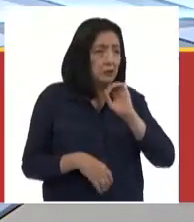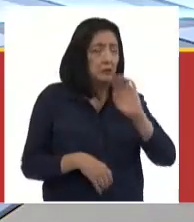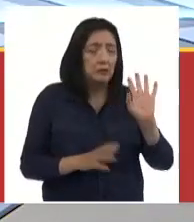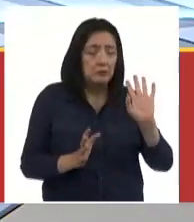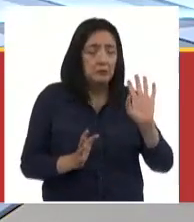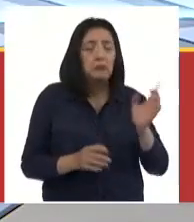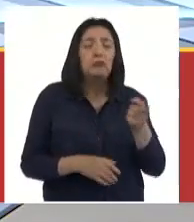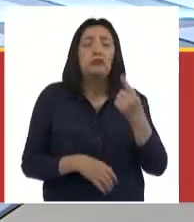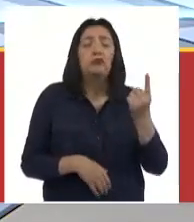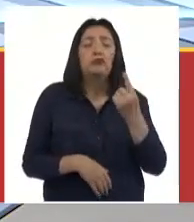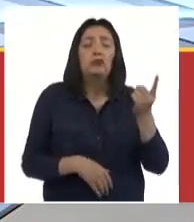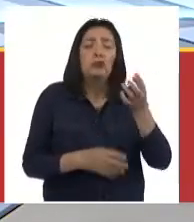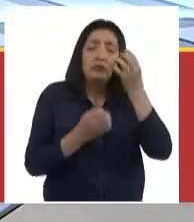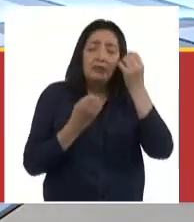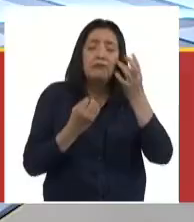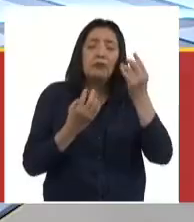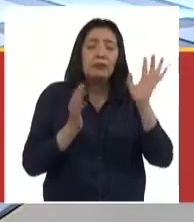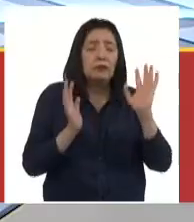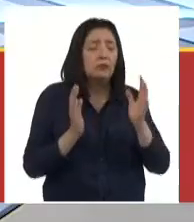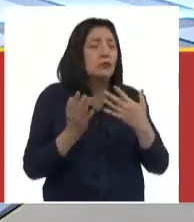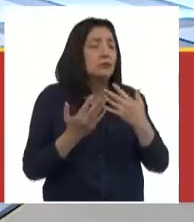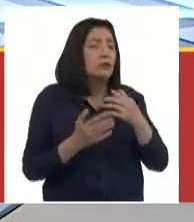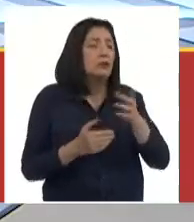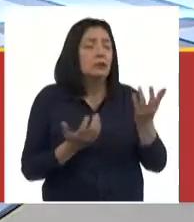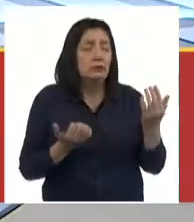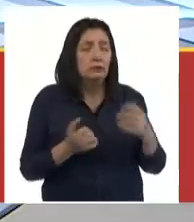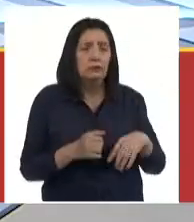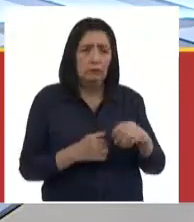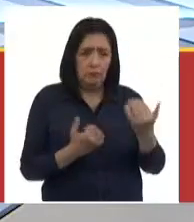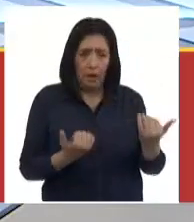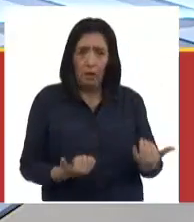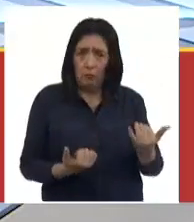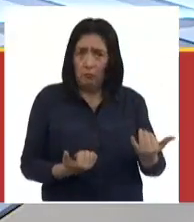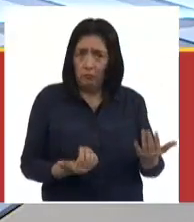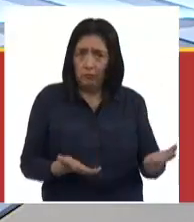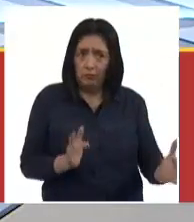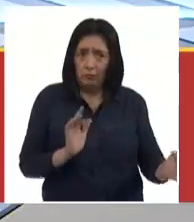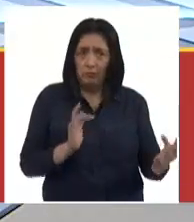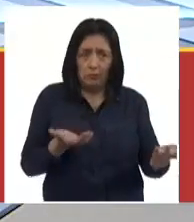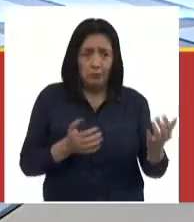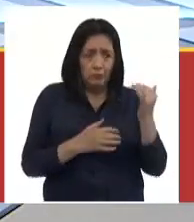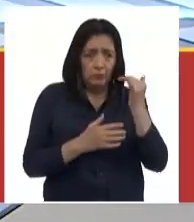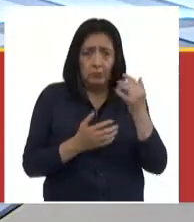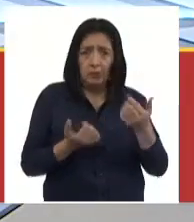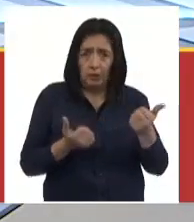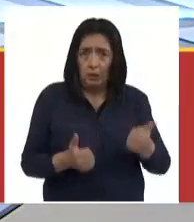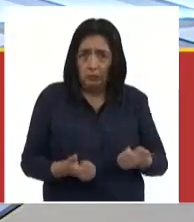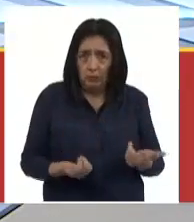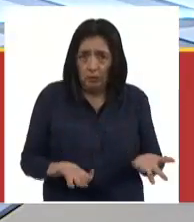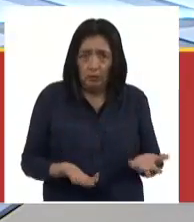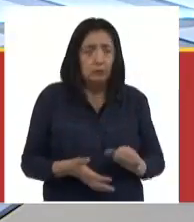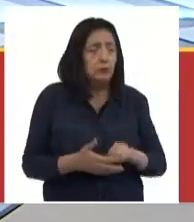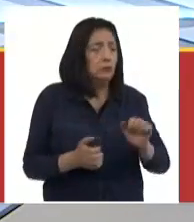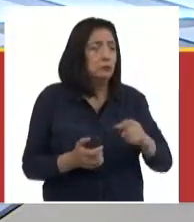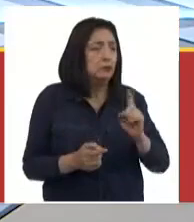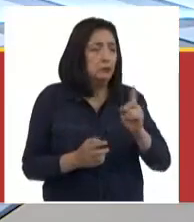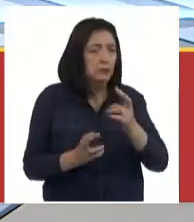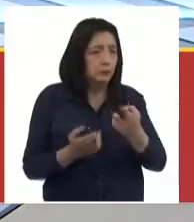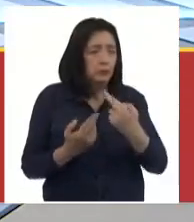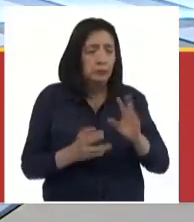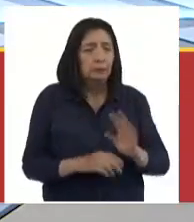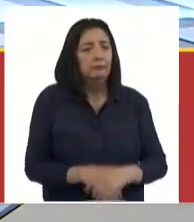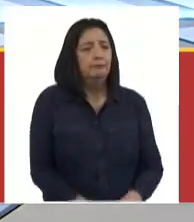que solo dará información o entrevistas en vivo. Este es un enlace en vivo, pero el señor Pedro Castillo no ha querido respondernos.